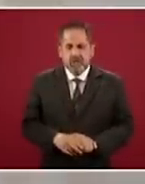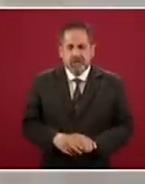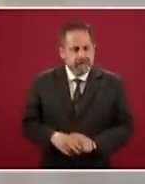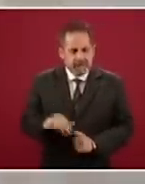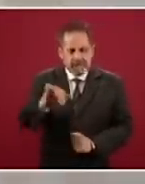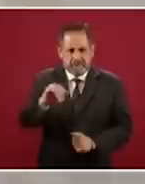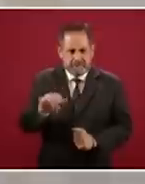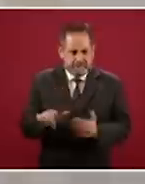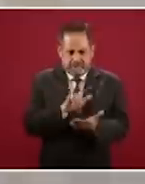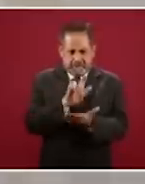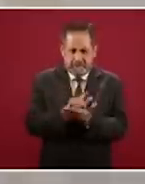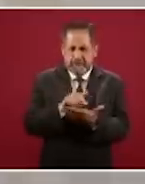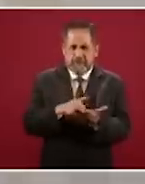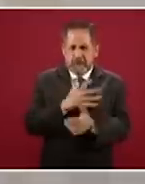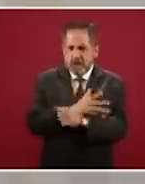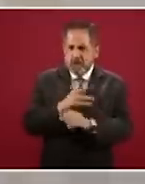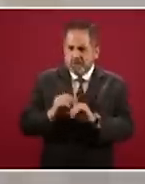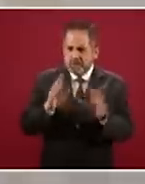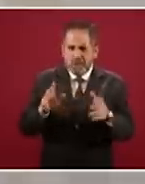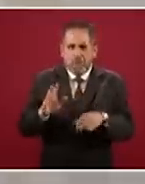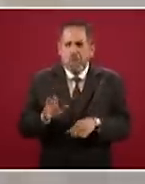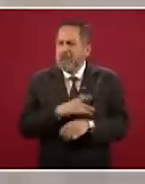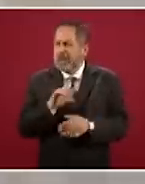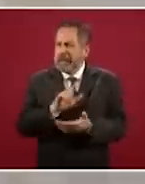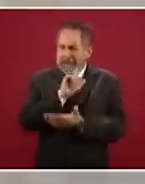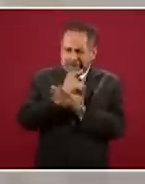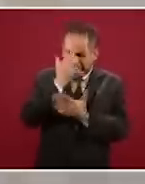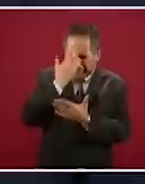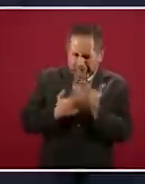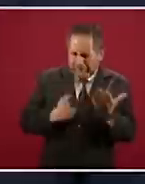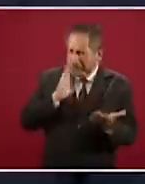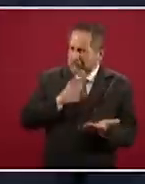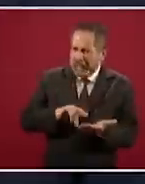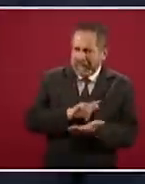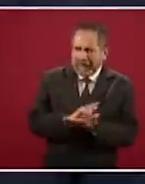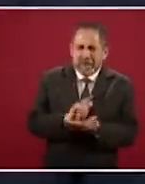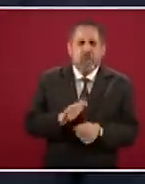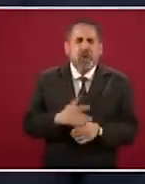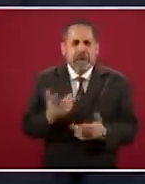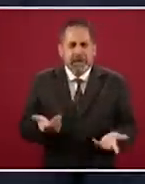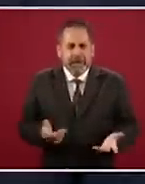totalmente legal, no sé por qué vaya a ser